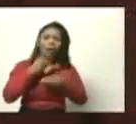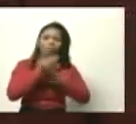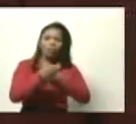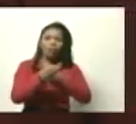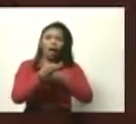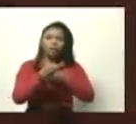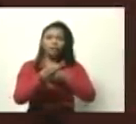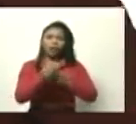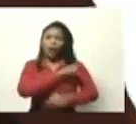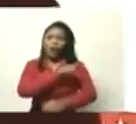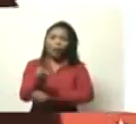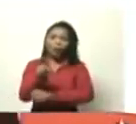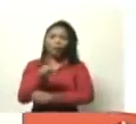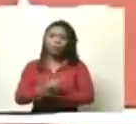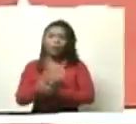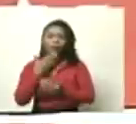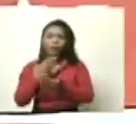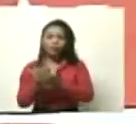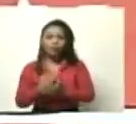cumplimiento?